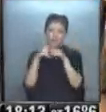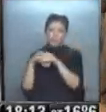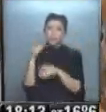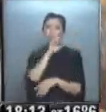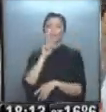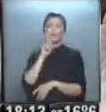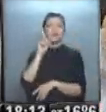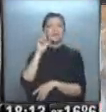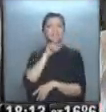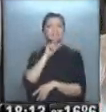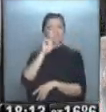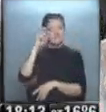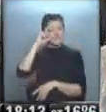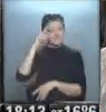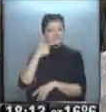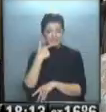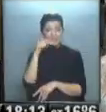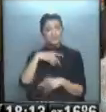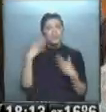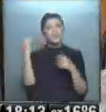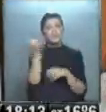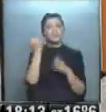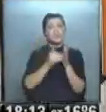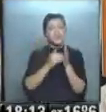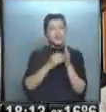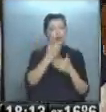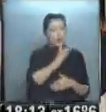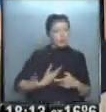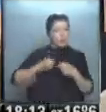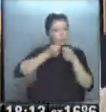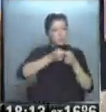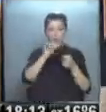es necesario realmente no apoyar a un gobierno, apoyar los intereses de un país.